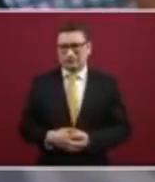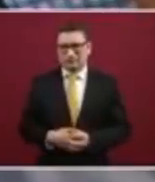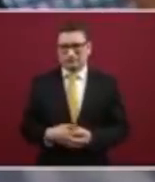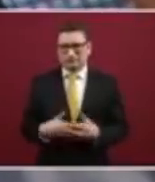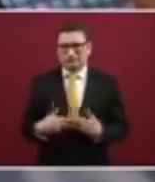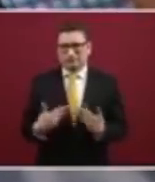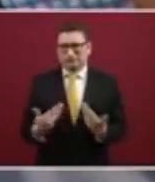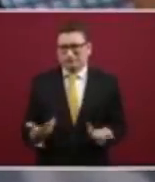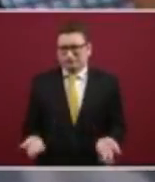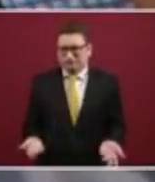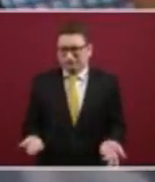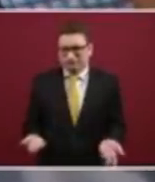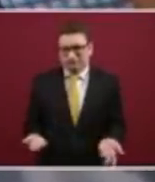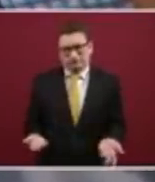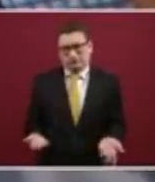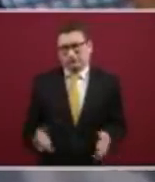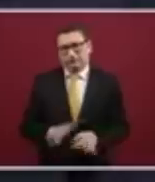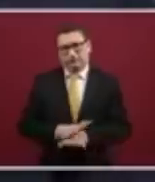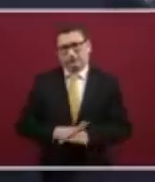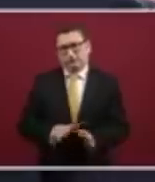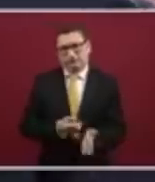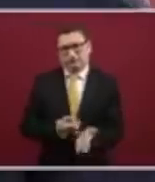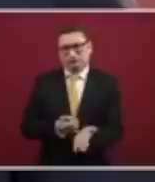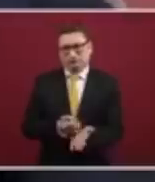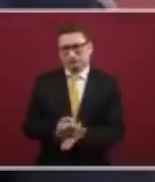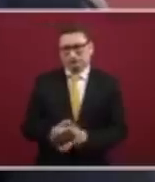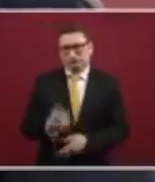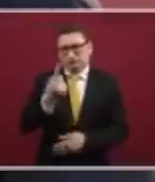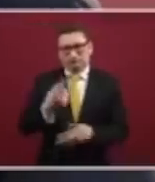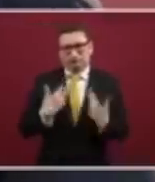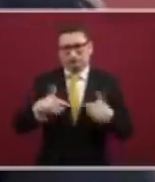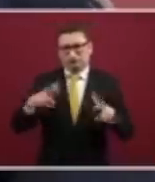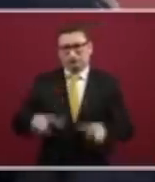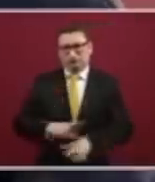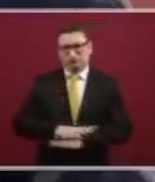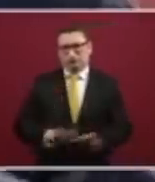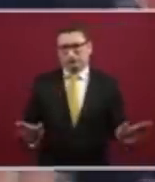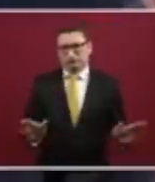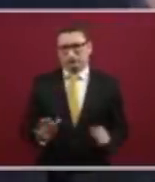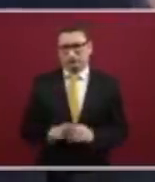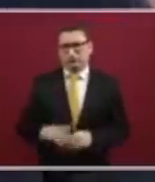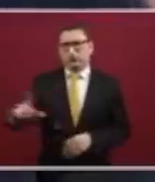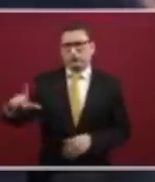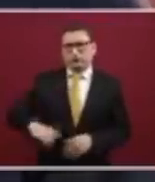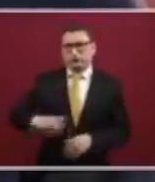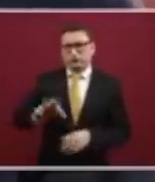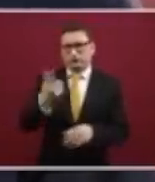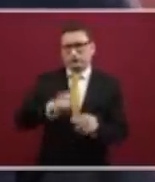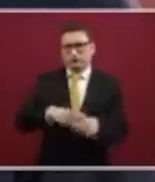Entonces se decidió una representación del gobierno federal.